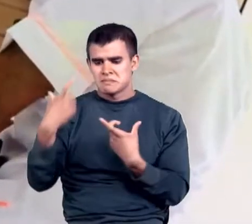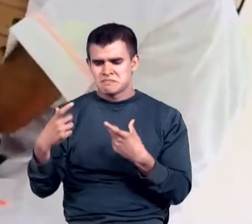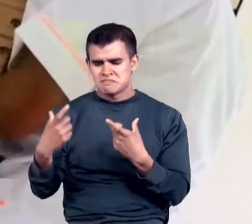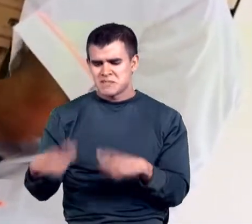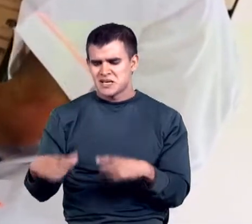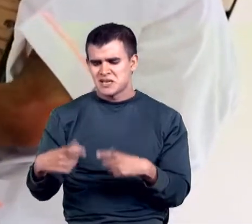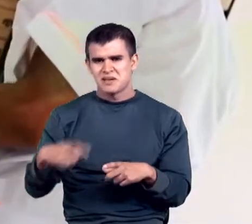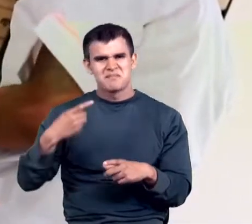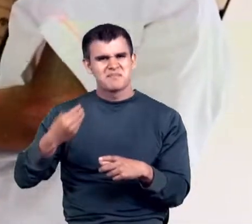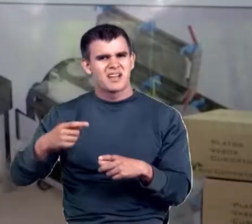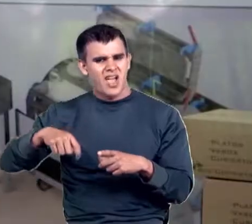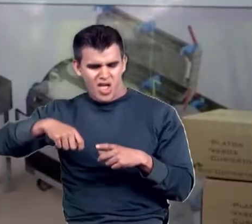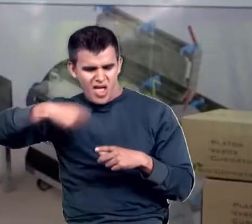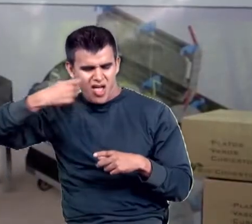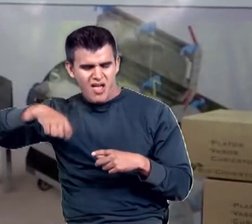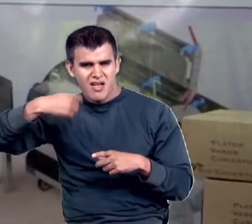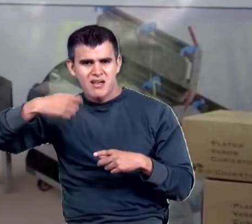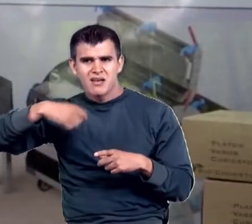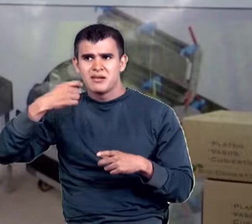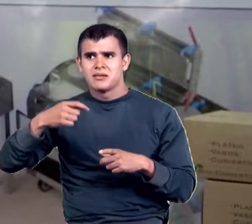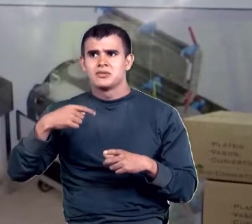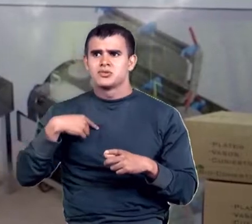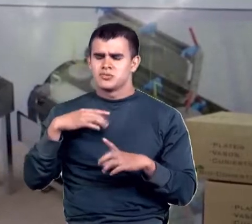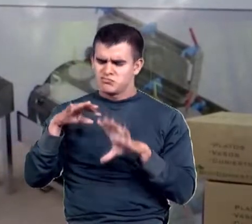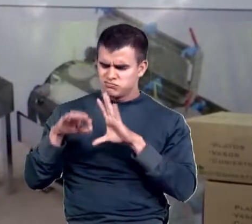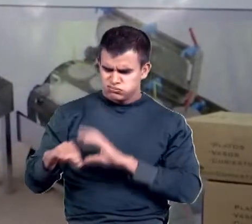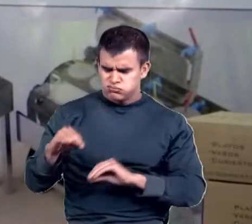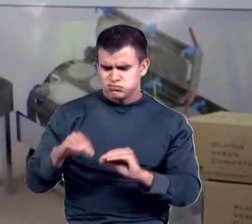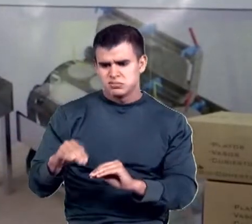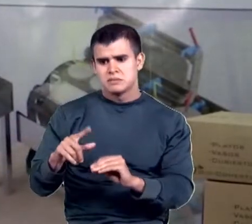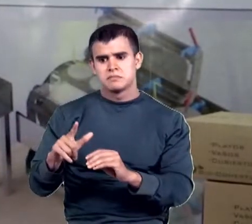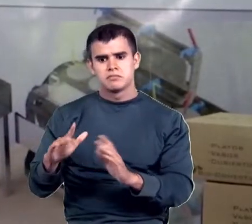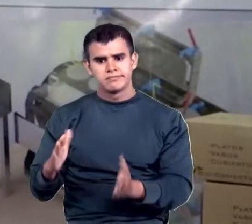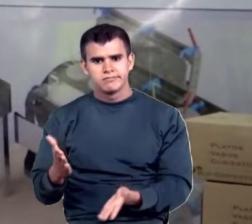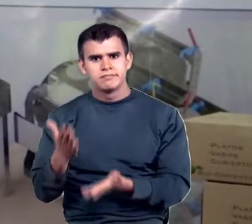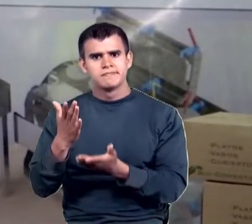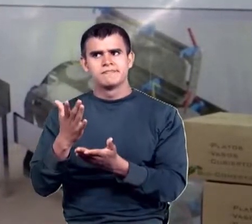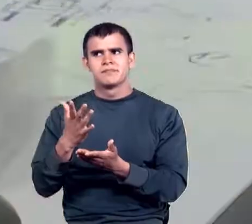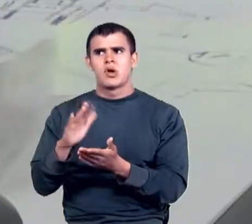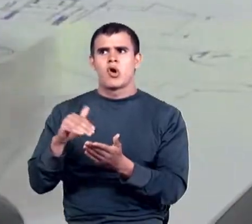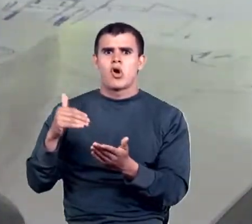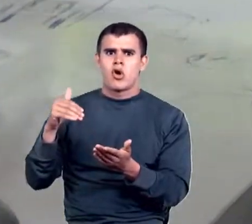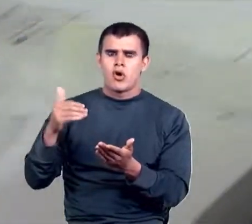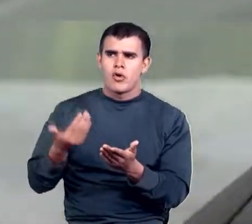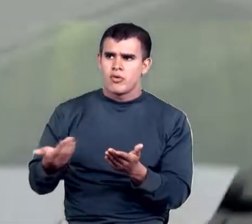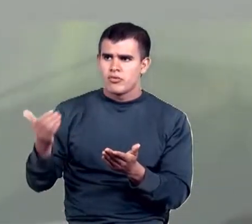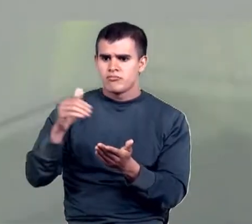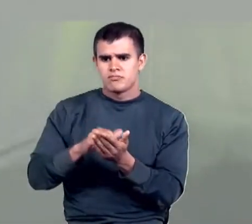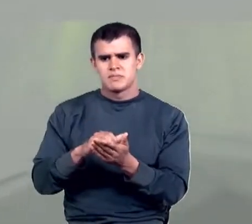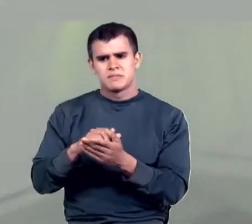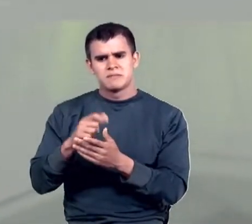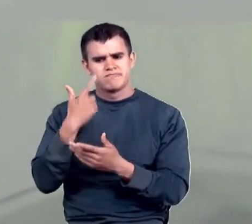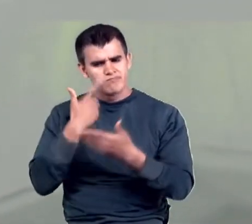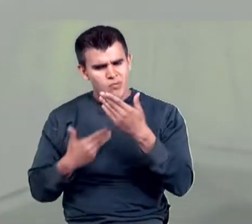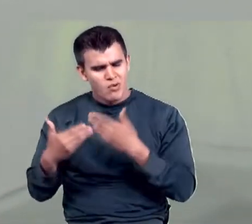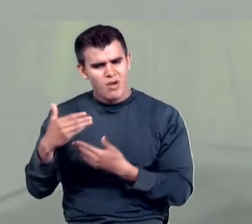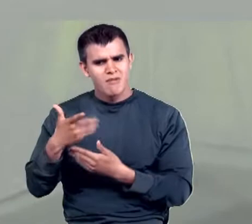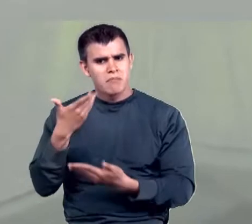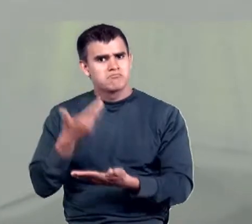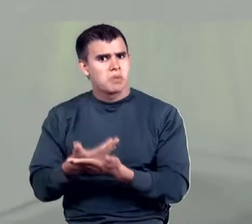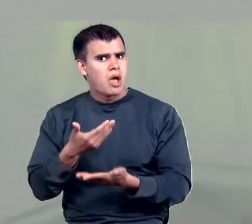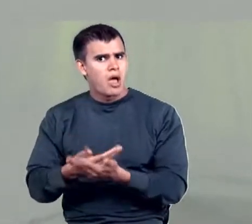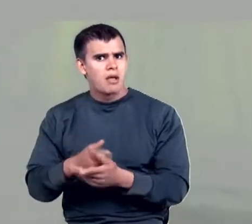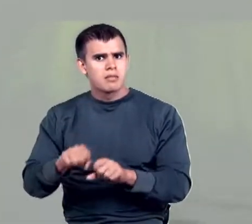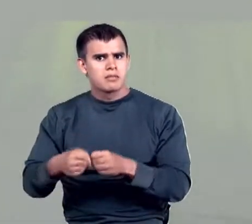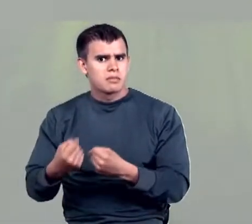plato en nuestro taller. Nosotros poco a poco empezamos a mejorar ese plato que habíamos creado, hacerle pruebas de resistencia, pruebas de humedad, hasta